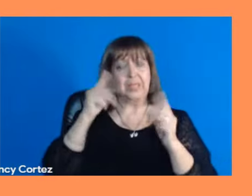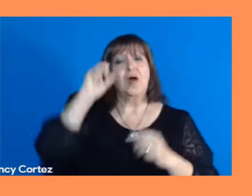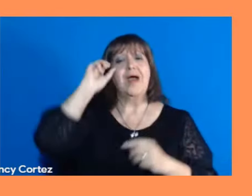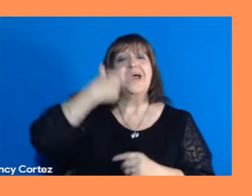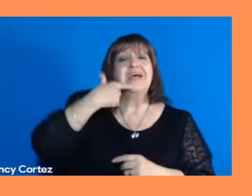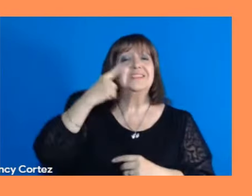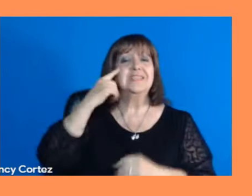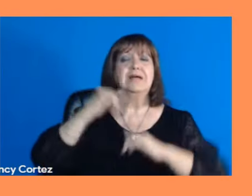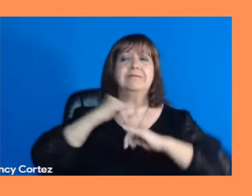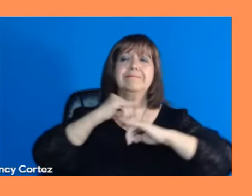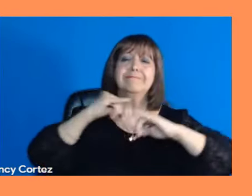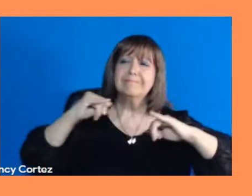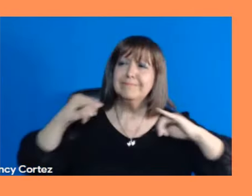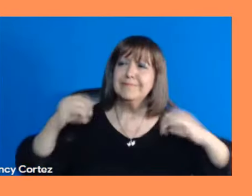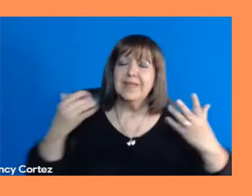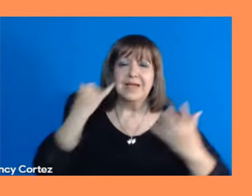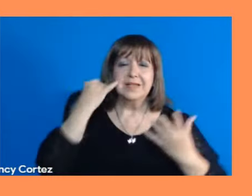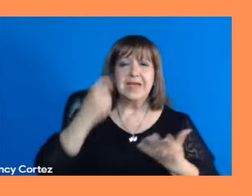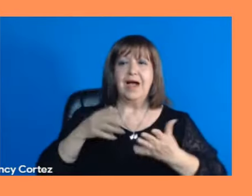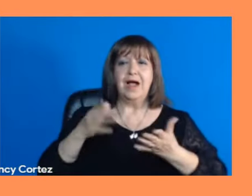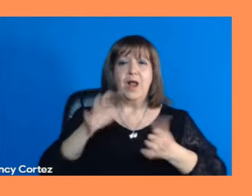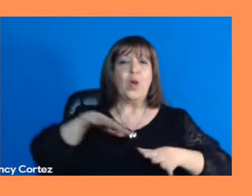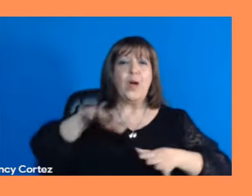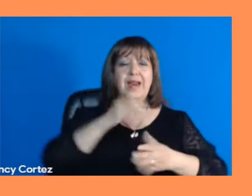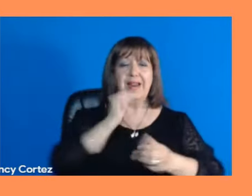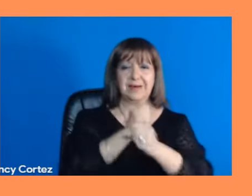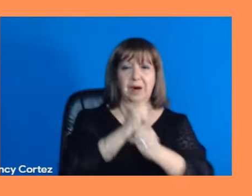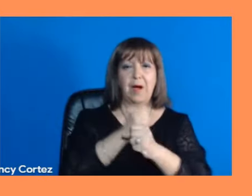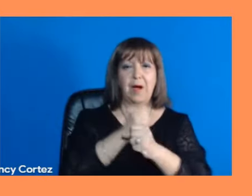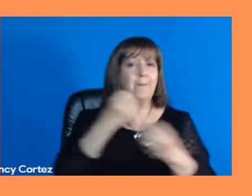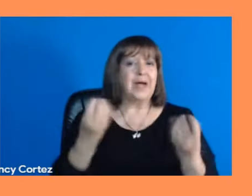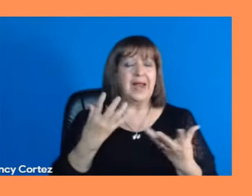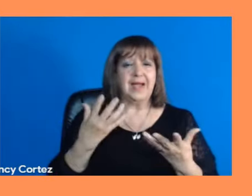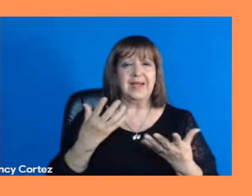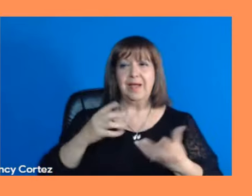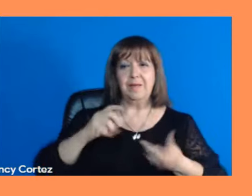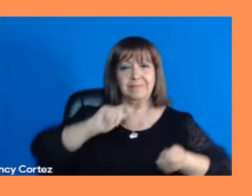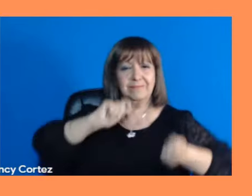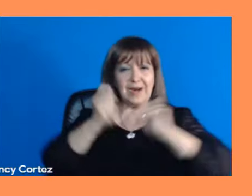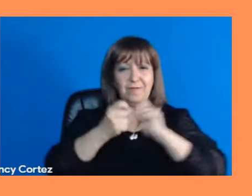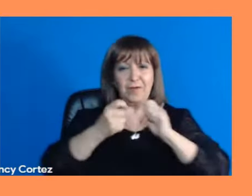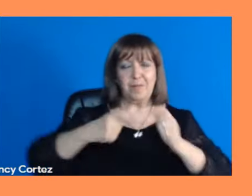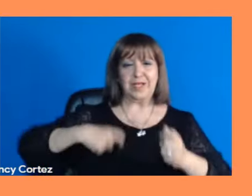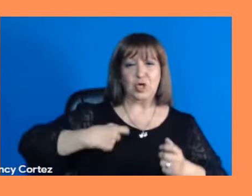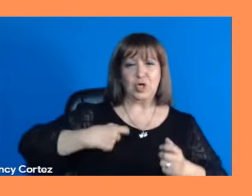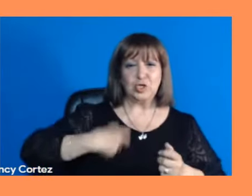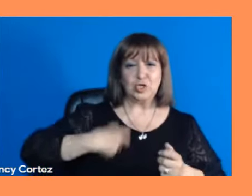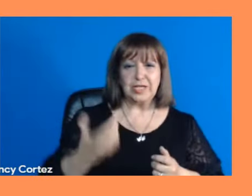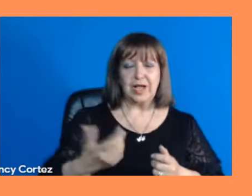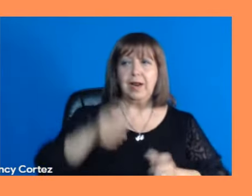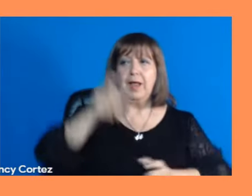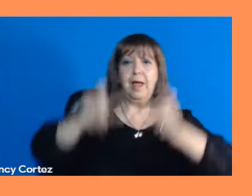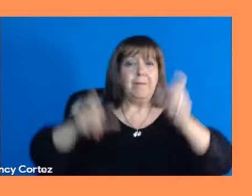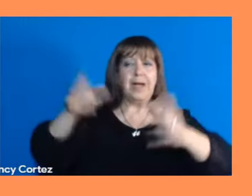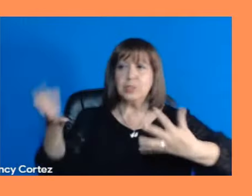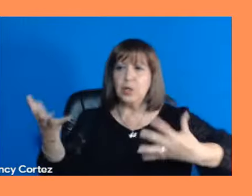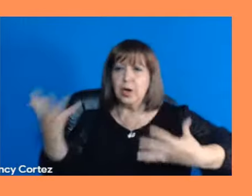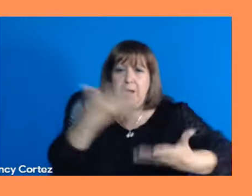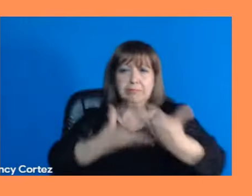trabaje en pos de transformaciones sociales y donde todas las personas sean partícipes activas de ellas.